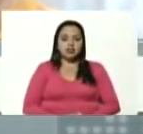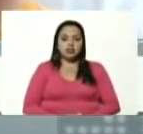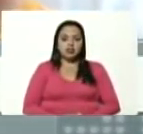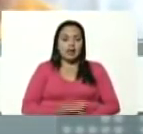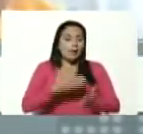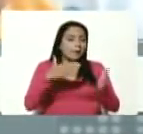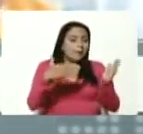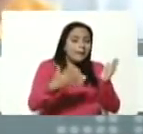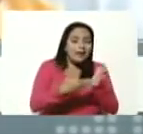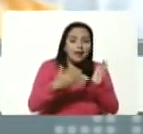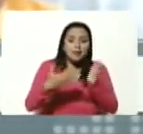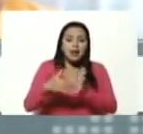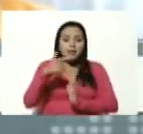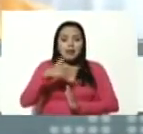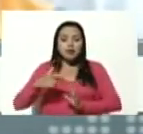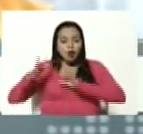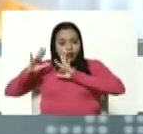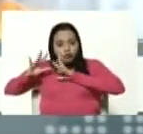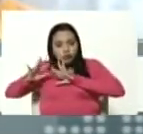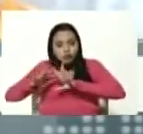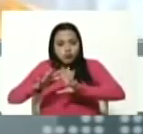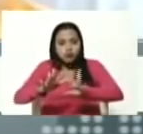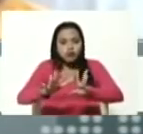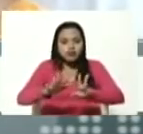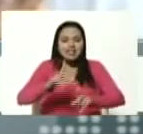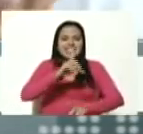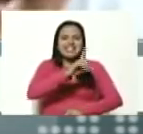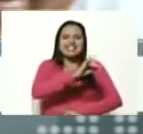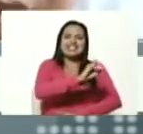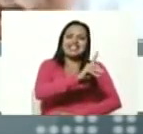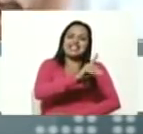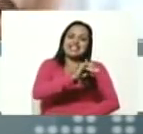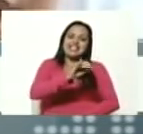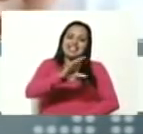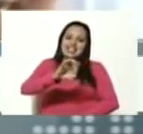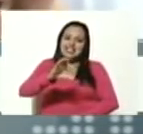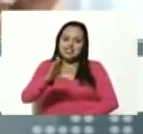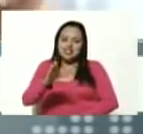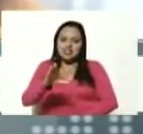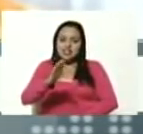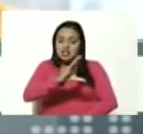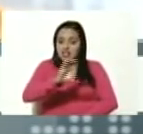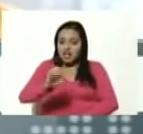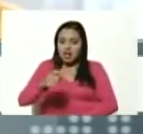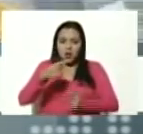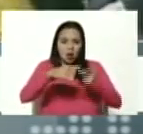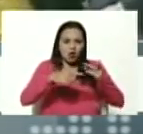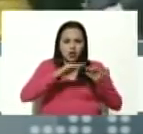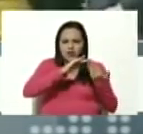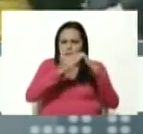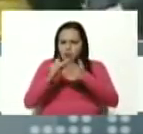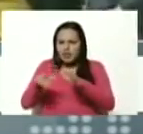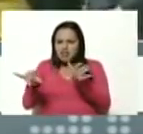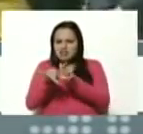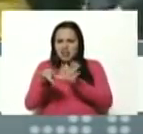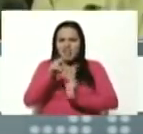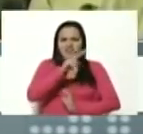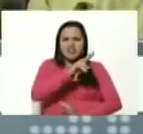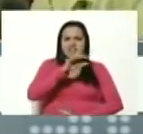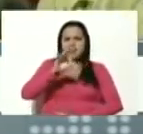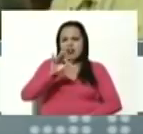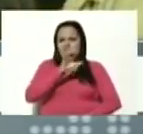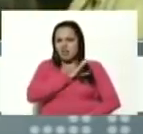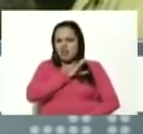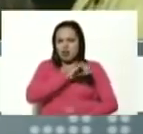miles de personas que bajaron de acá del Lídice, de Ruperto Lugo, de los barrios de acá del 23 de enero,